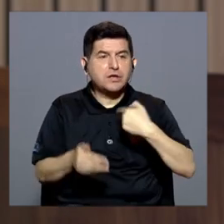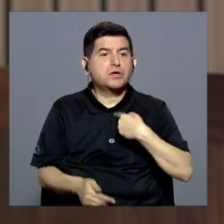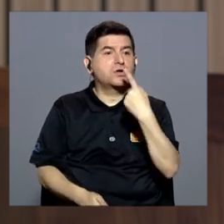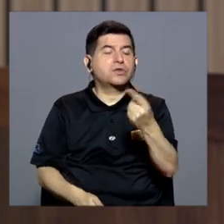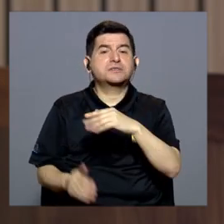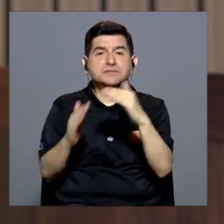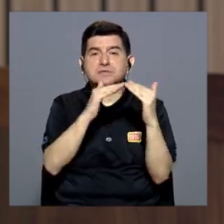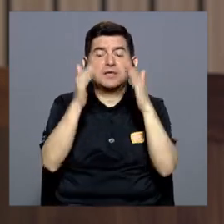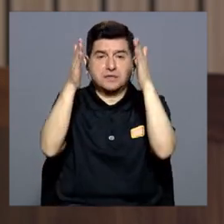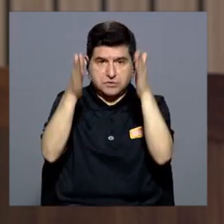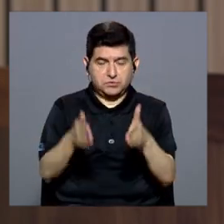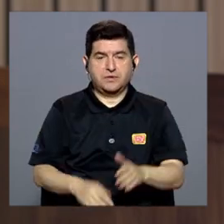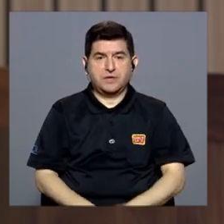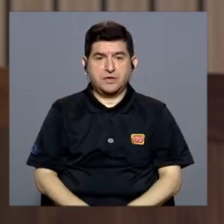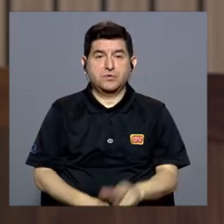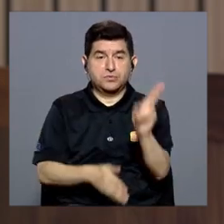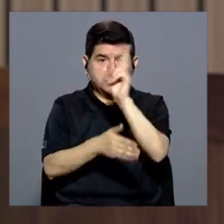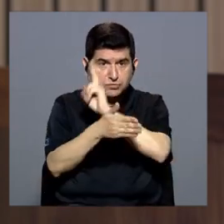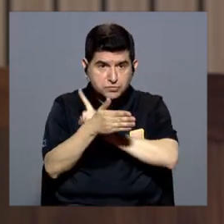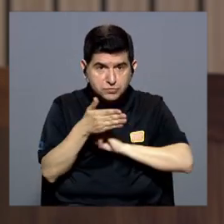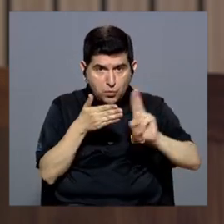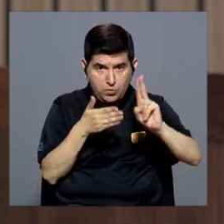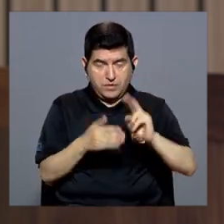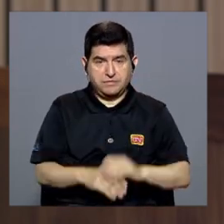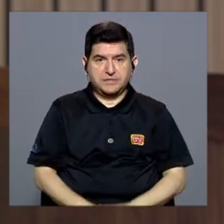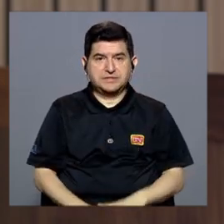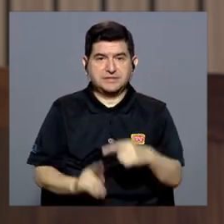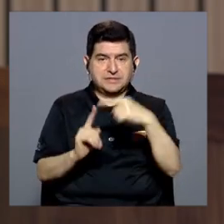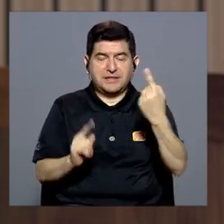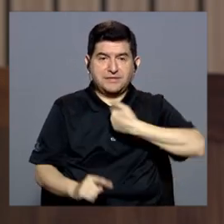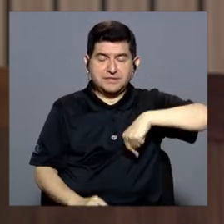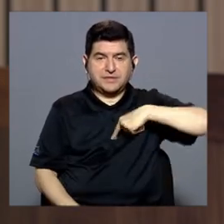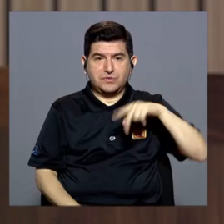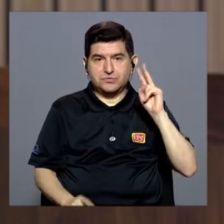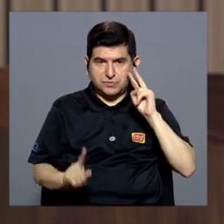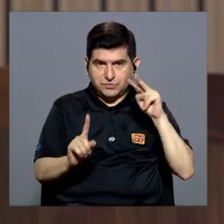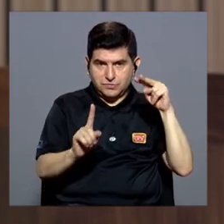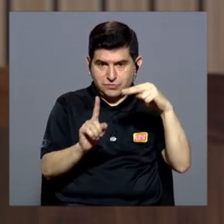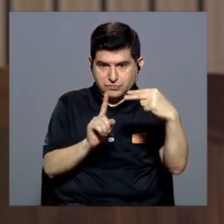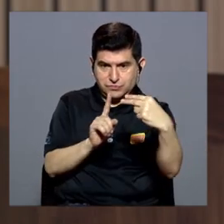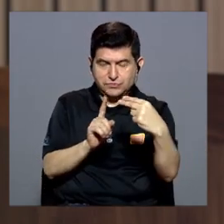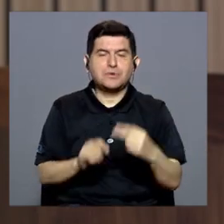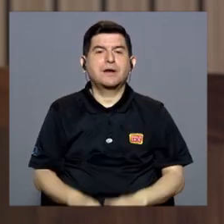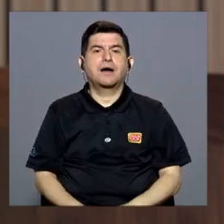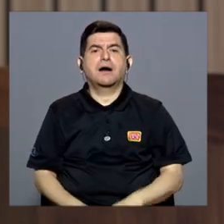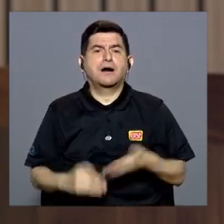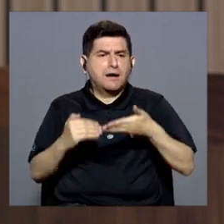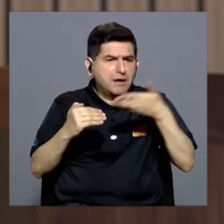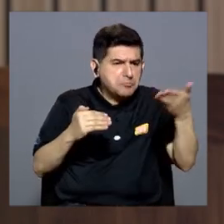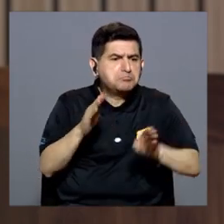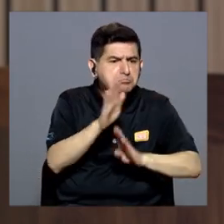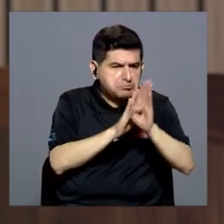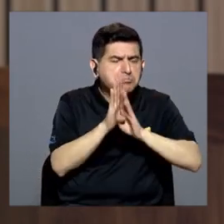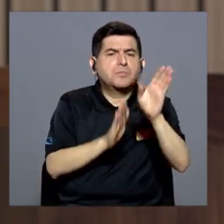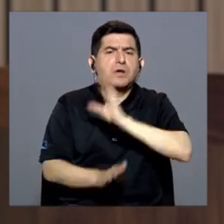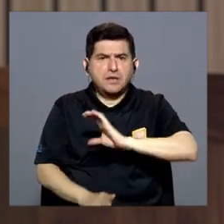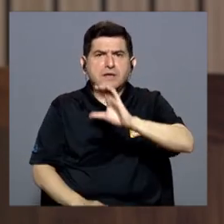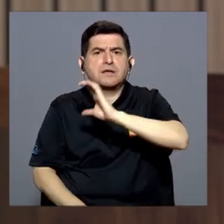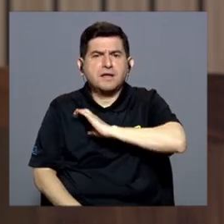la ciudadanía de que la universidad, desde nuestro punto de vista, tiene aspectos de desarrollo y de